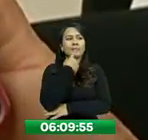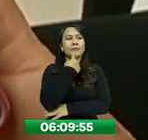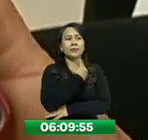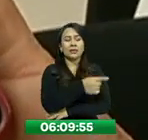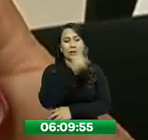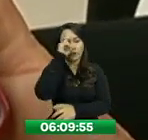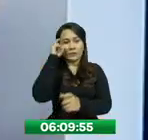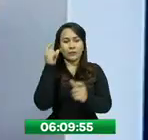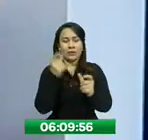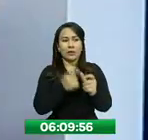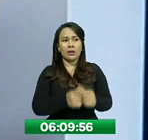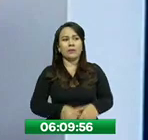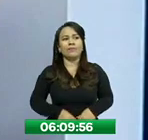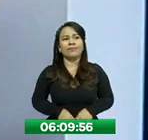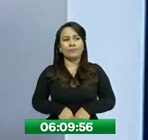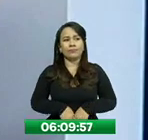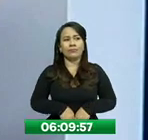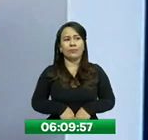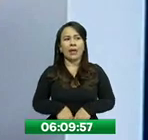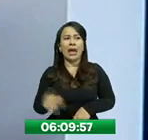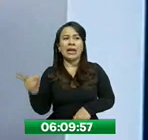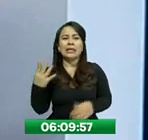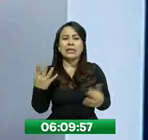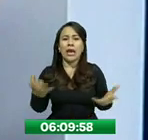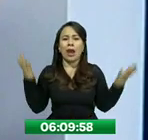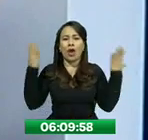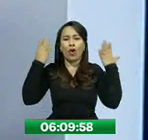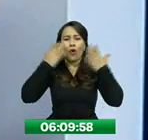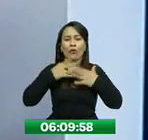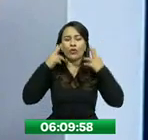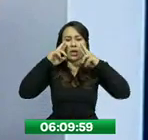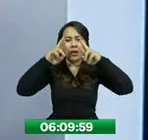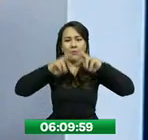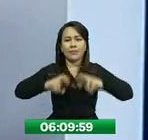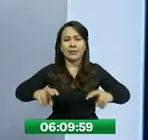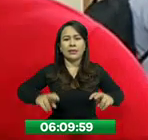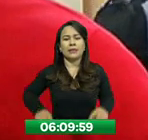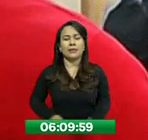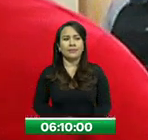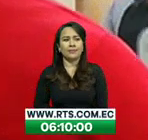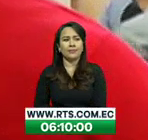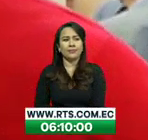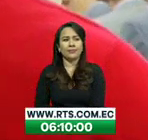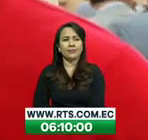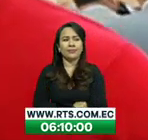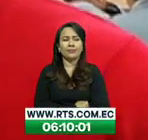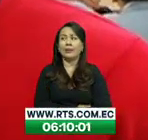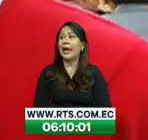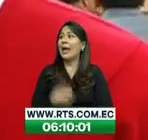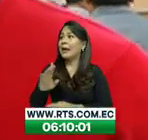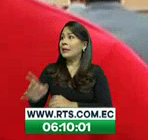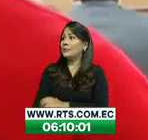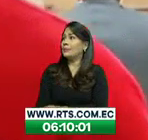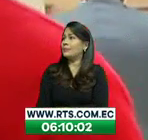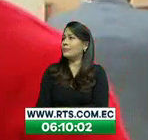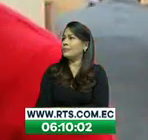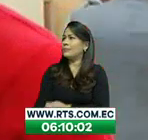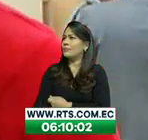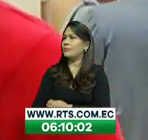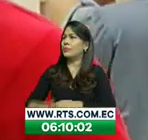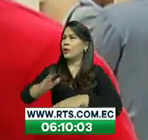la fiscalía, pretenden confundir las investigaciones. En términos generales, no, que esto es